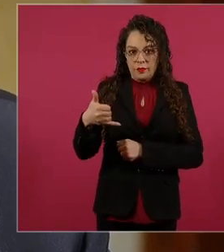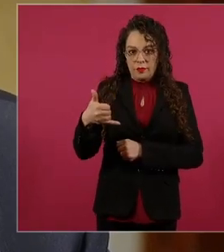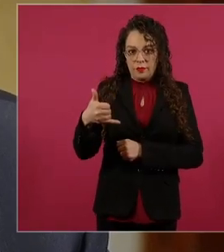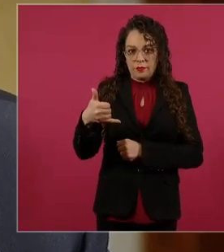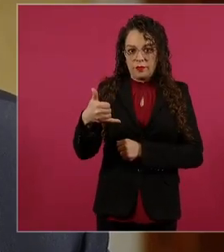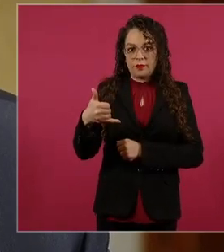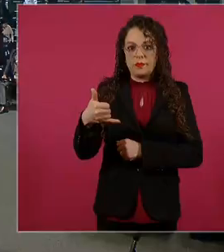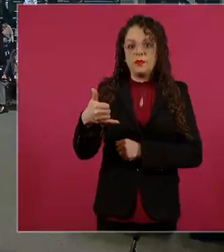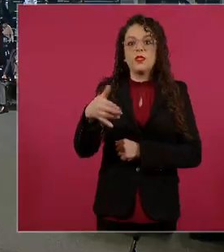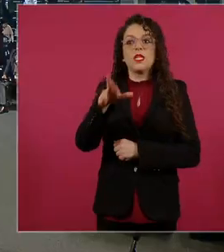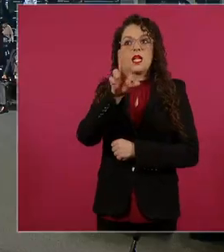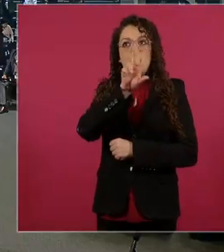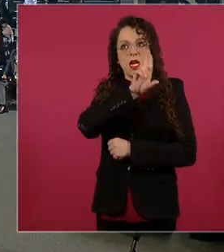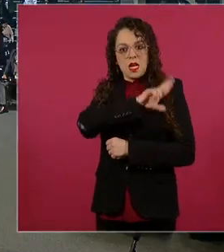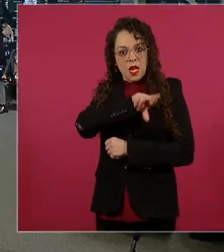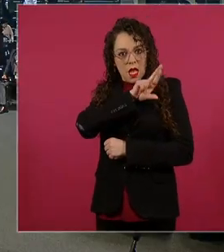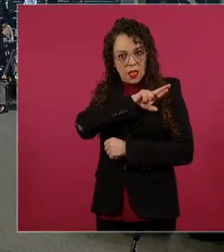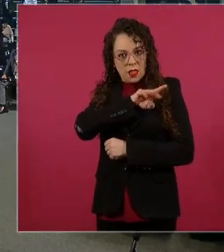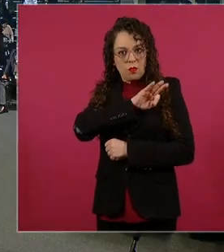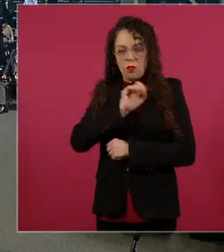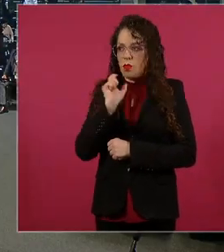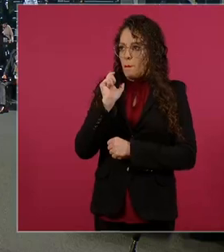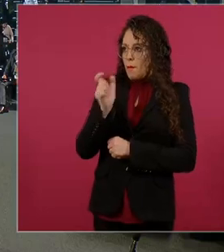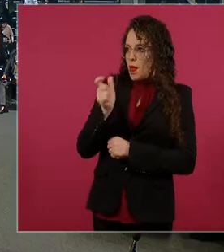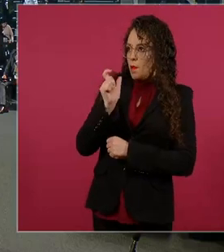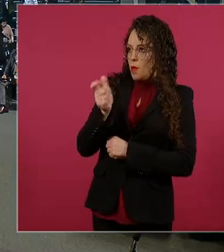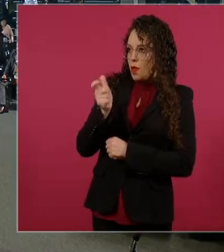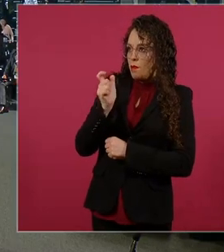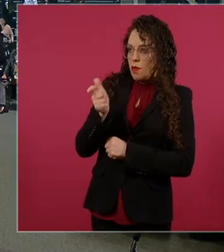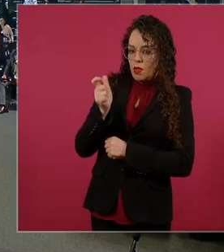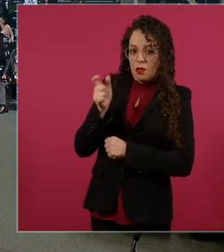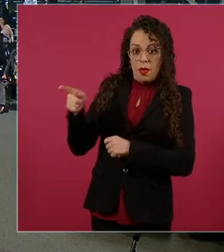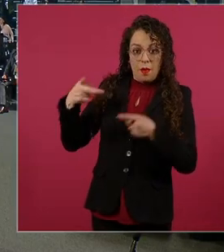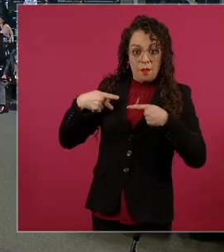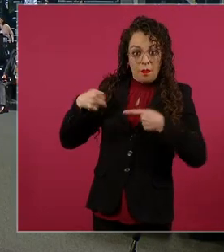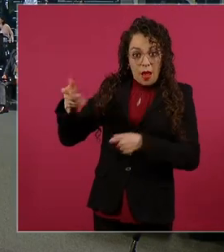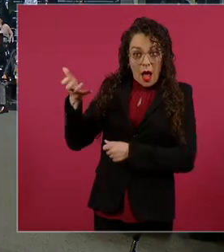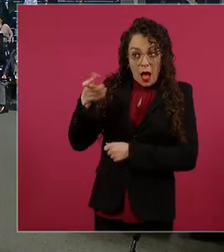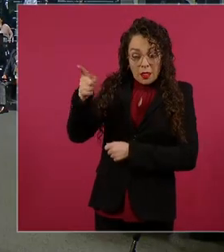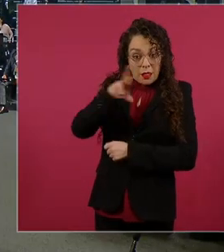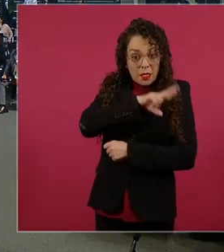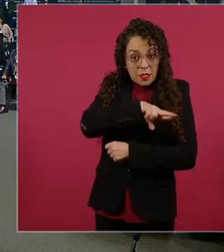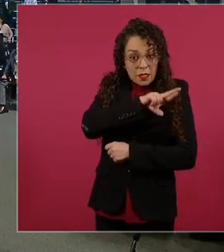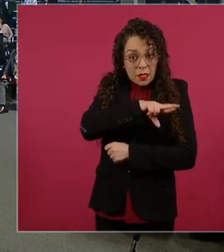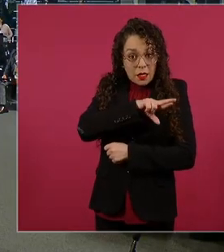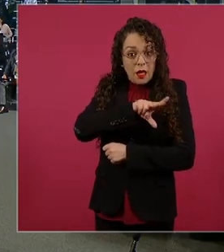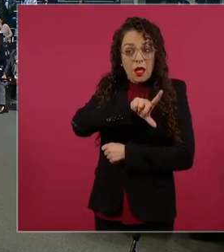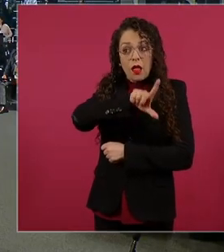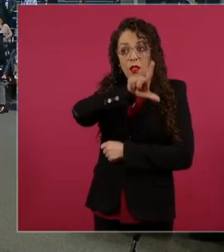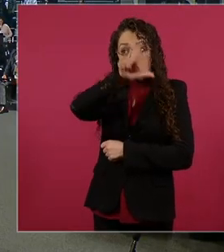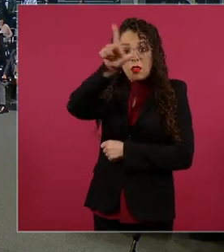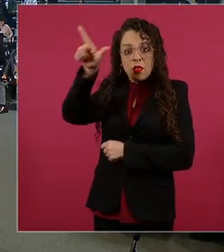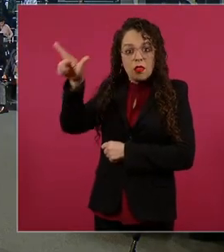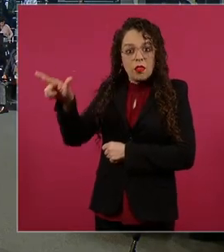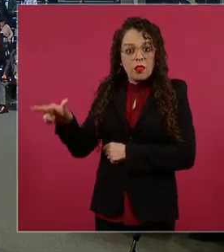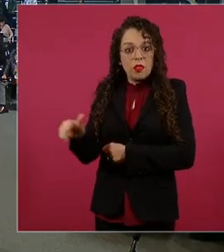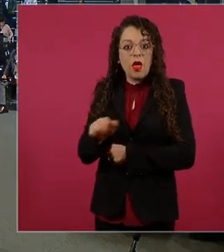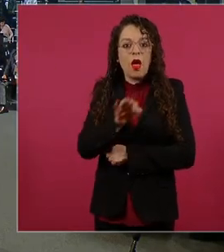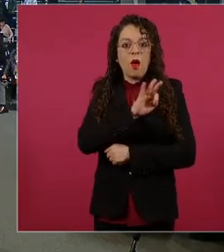luego que el que renta la vivienda pueda quedarse ya como propietario de la vivienda.